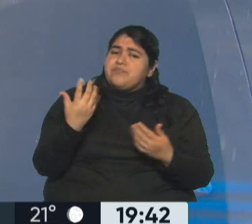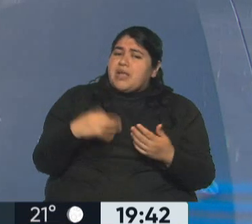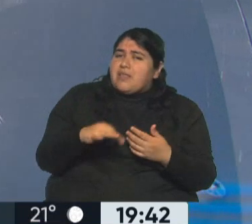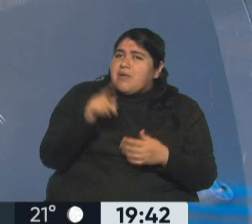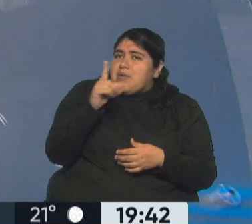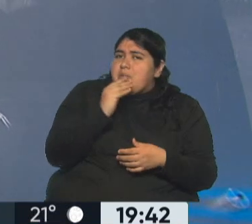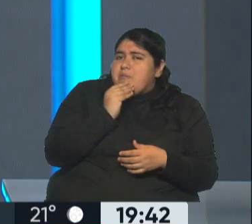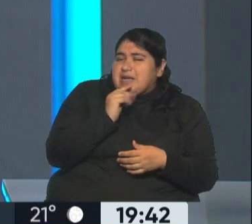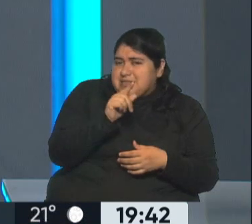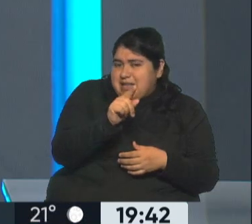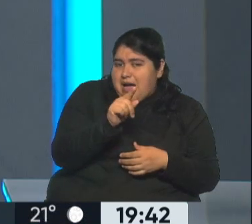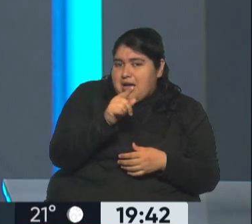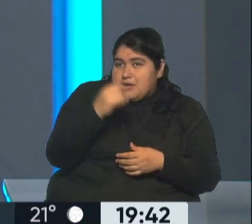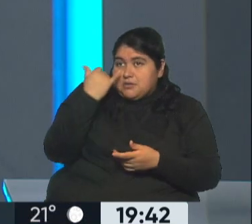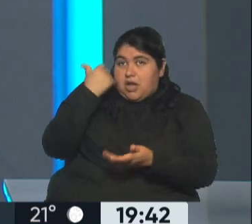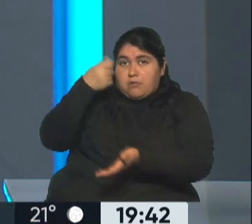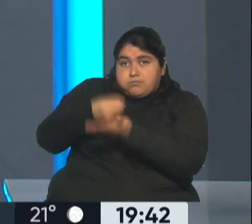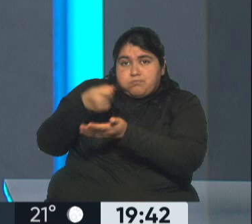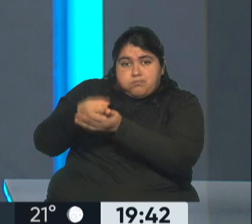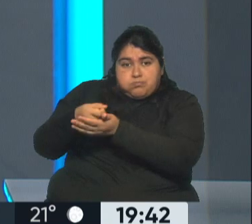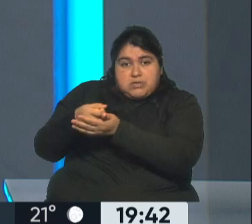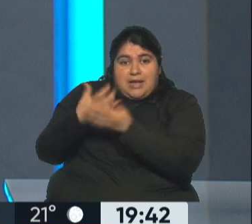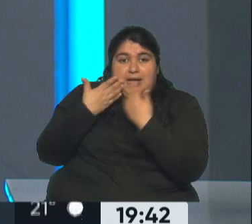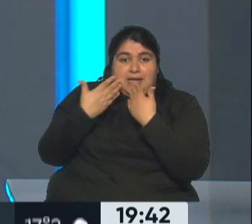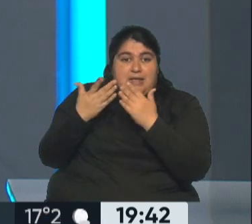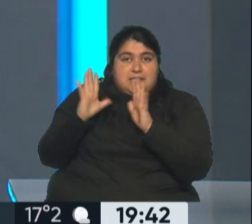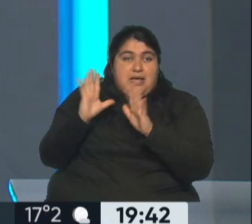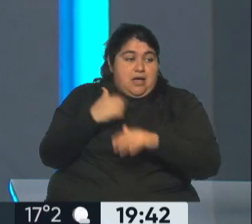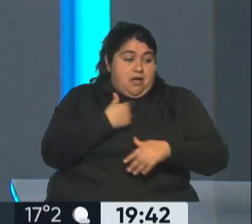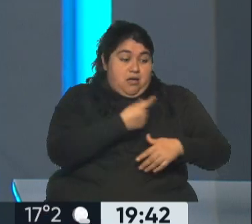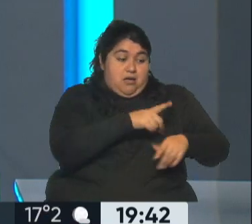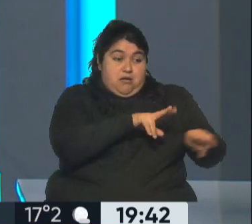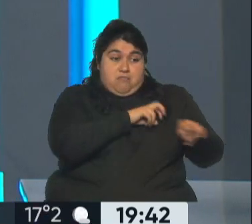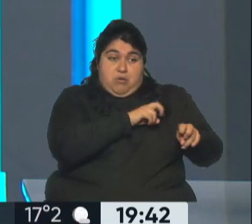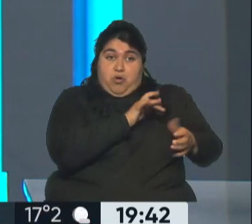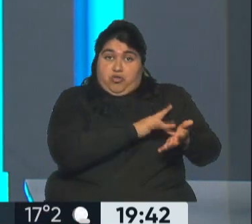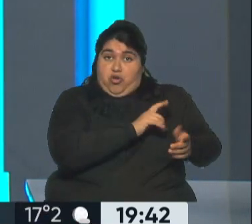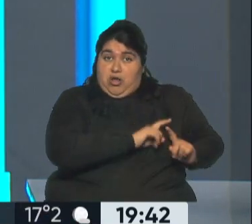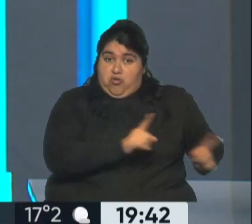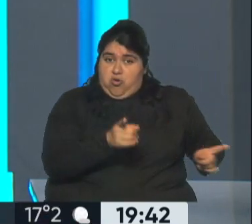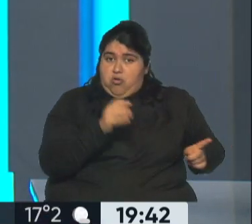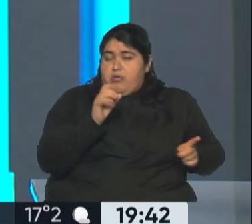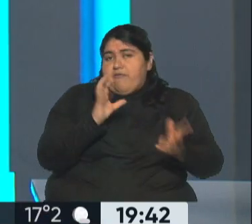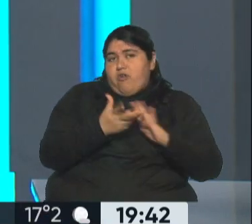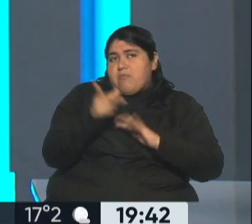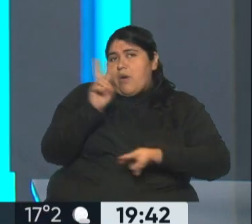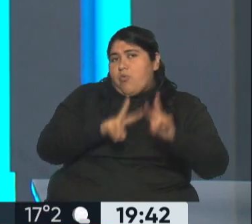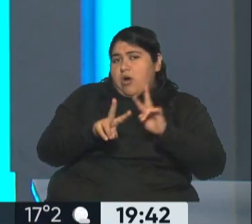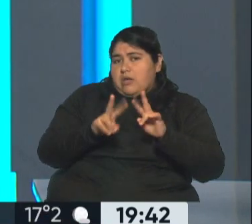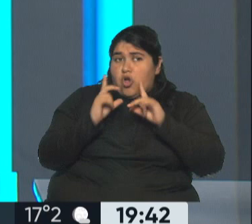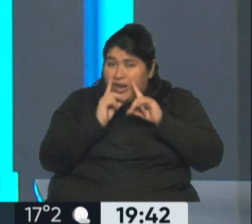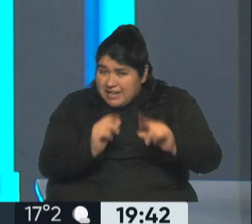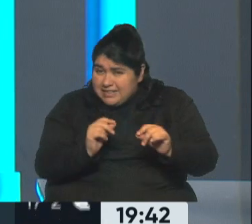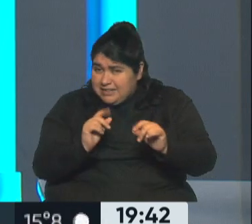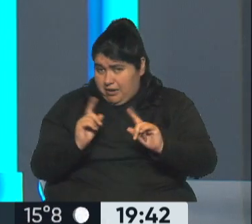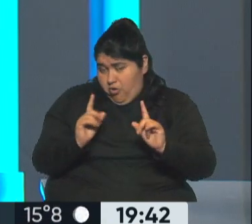Sergio Massa haber pagado ese vencimiento con el FMI sin tocar las reservas y no una crítica que lo haya hecho buscando, como decías vos, Totalmente. la forma?